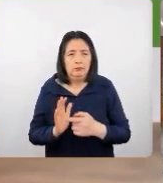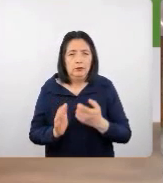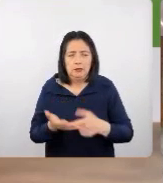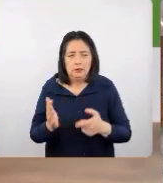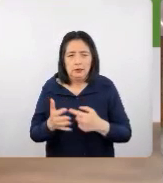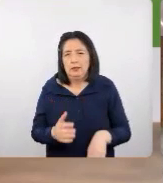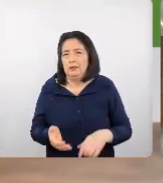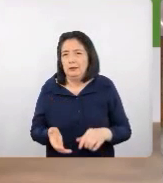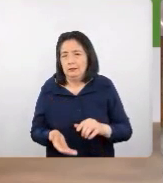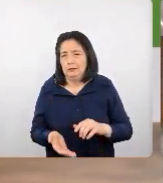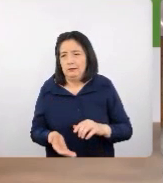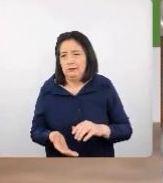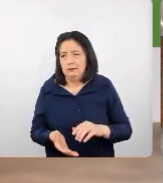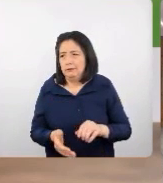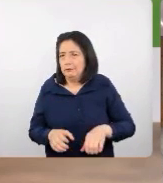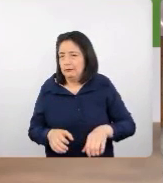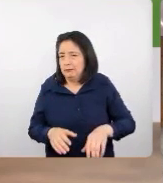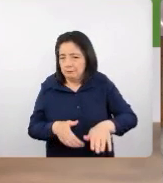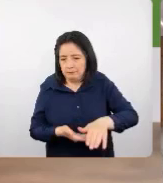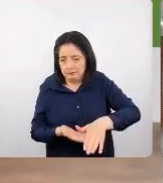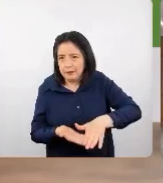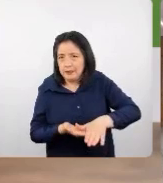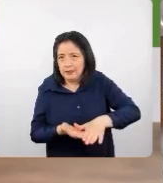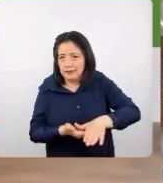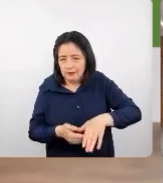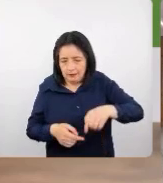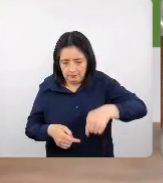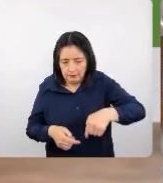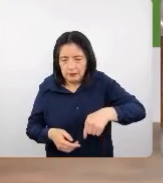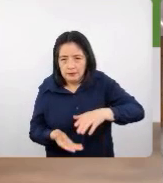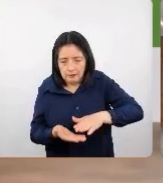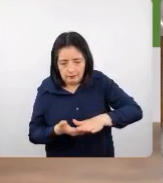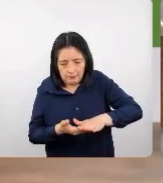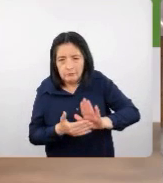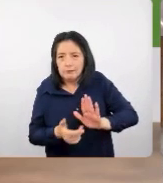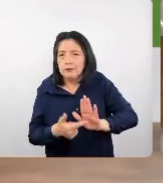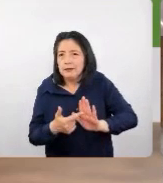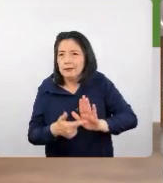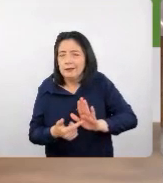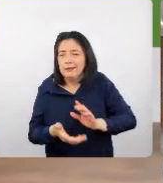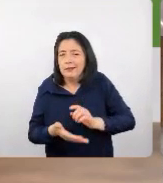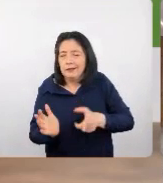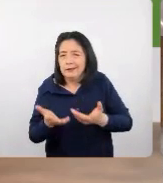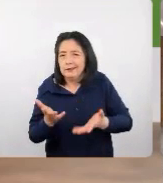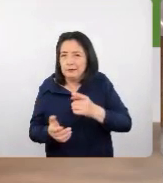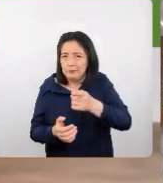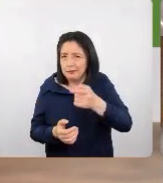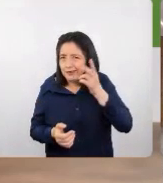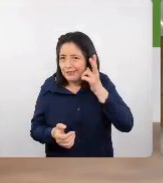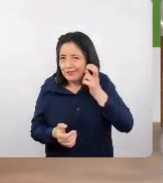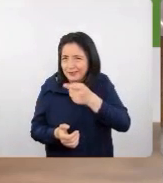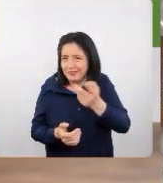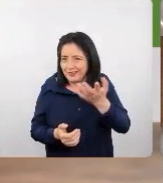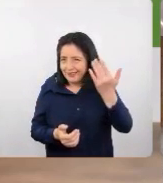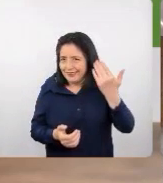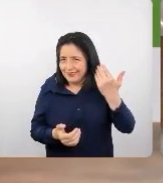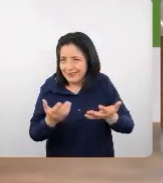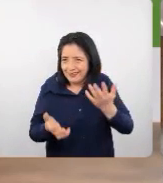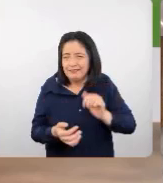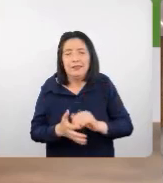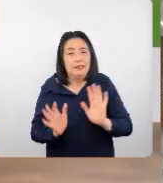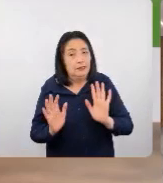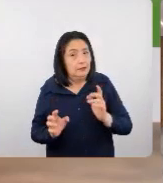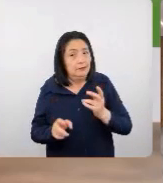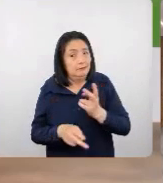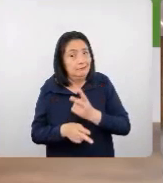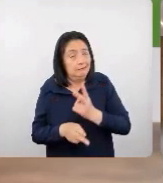de los pies. Es muy probable que esta percepción ustedes la hayan ya escuchado previamente. Así que hay que tener